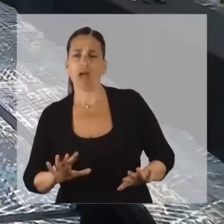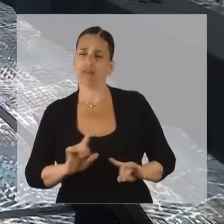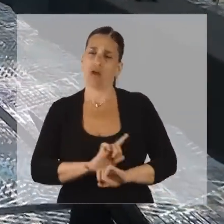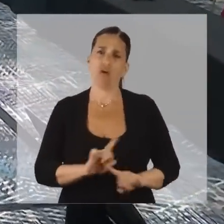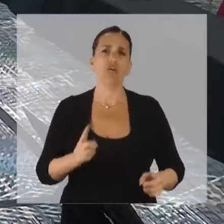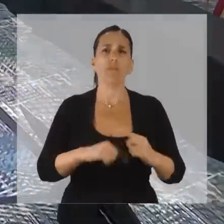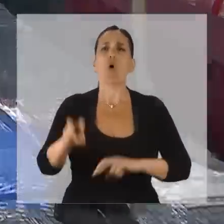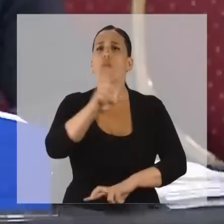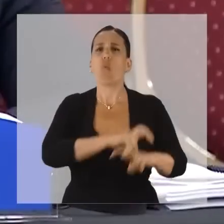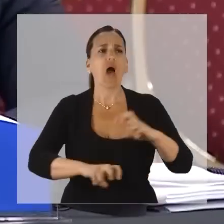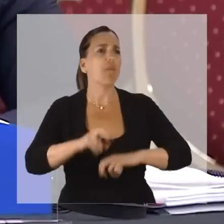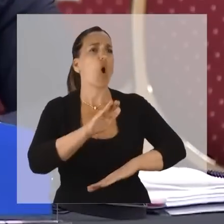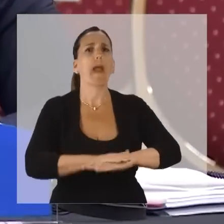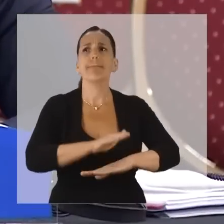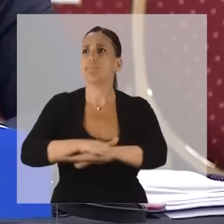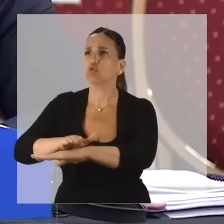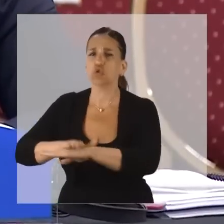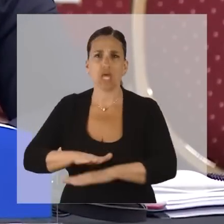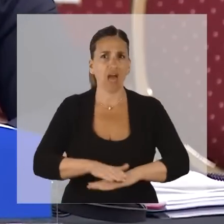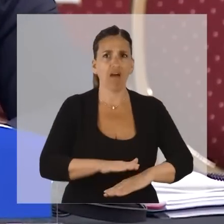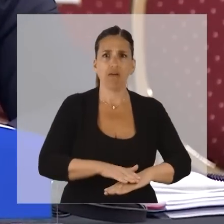tampoco venimos a buscar responsables